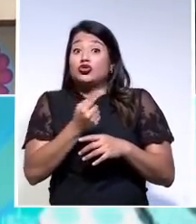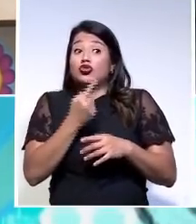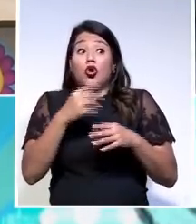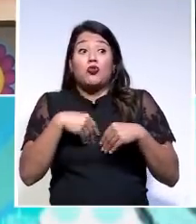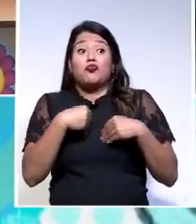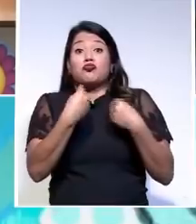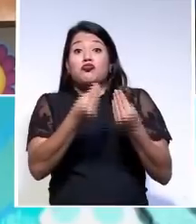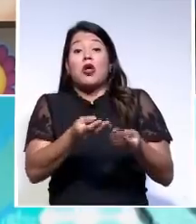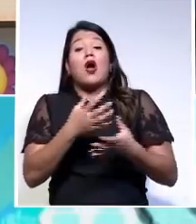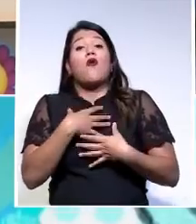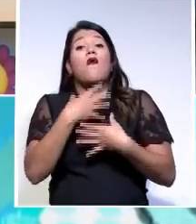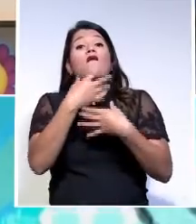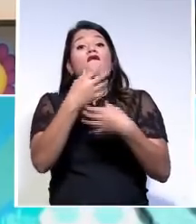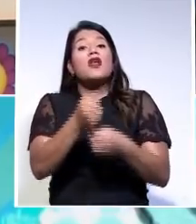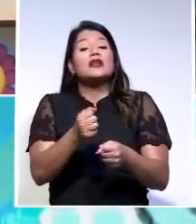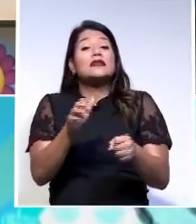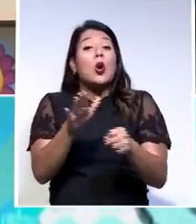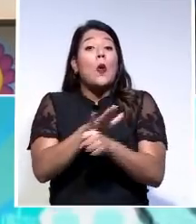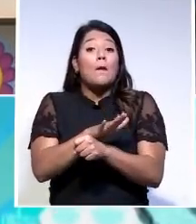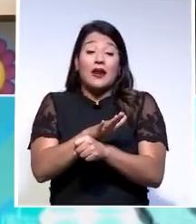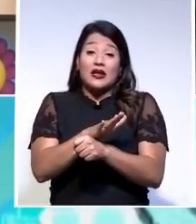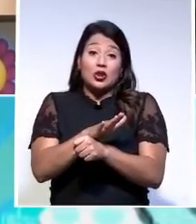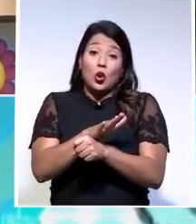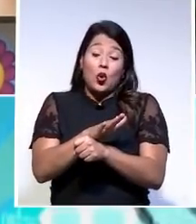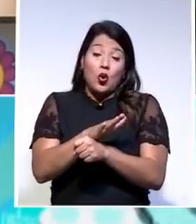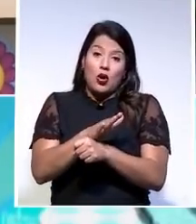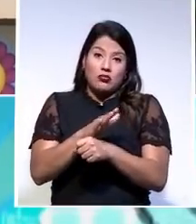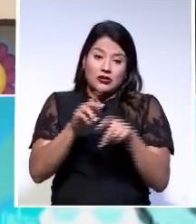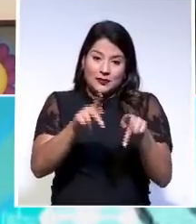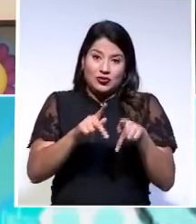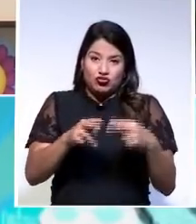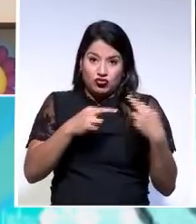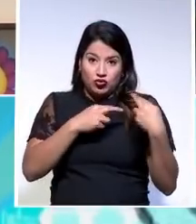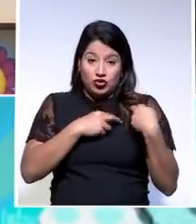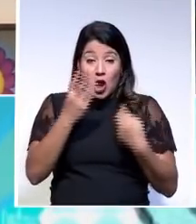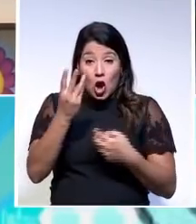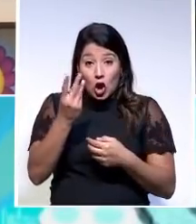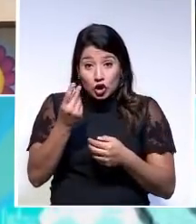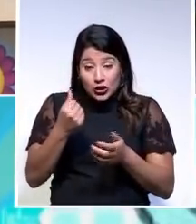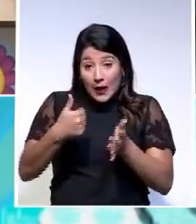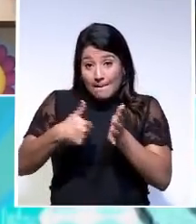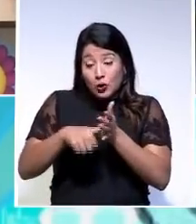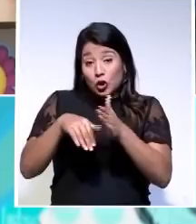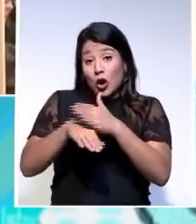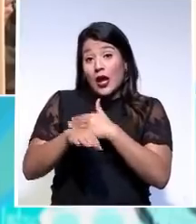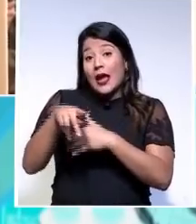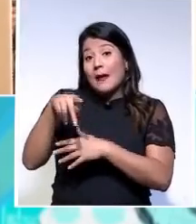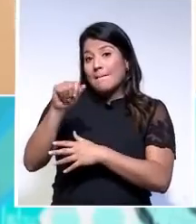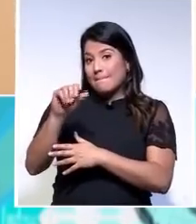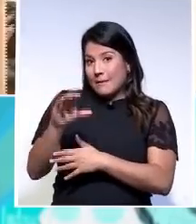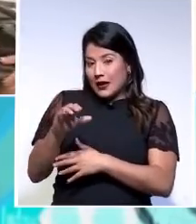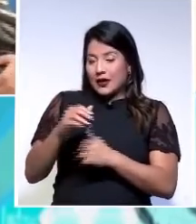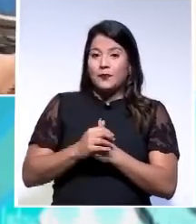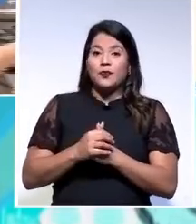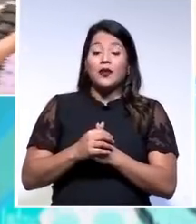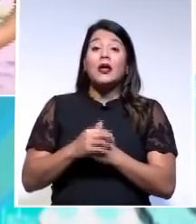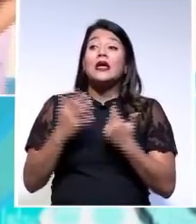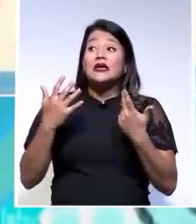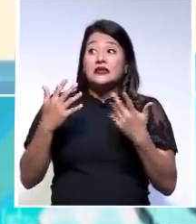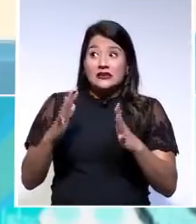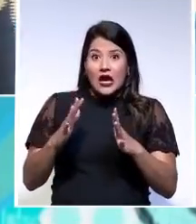al Tribunal Electoral Interno del Partido Acción Ciudadana. Sabemos ya de fuentes de las